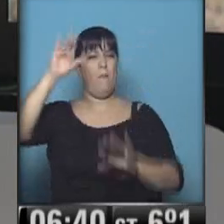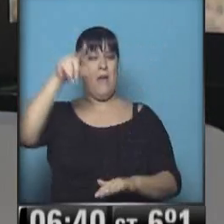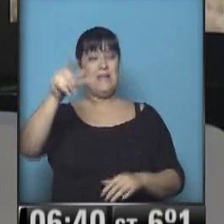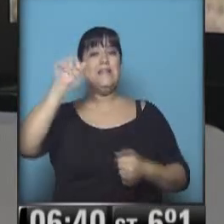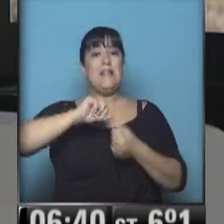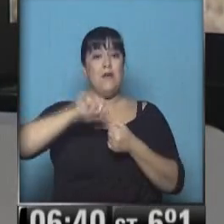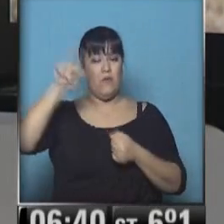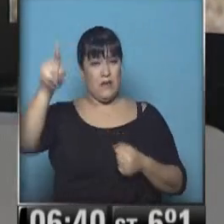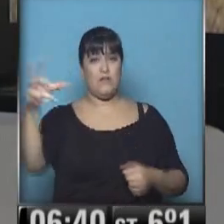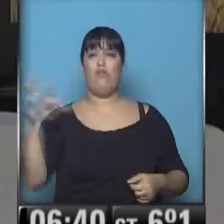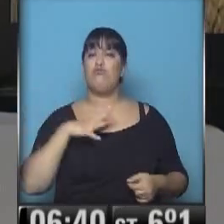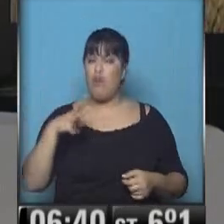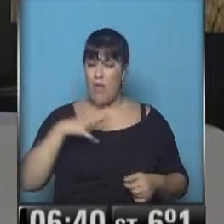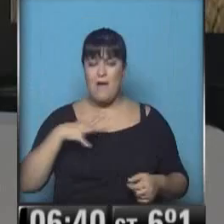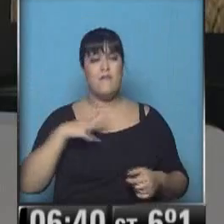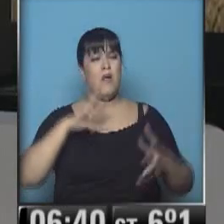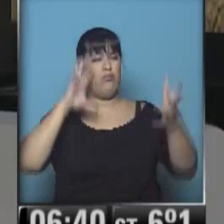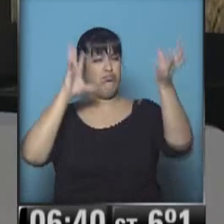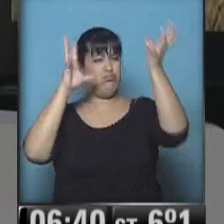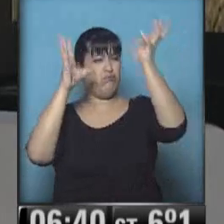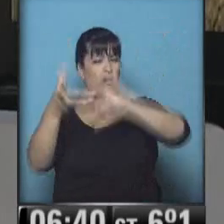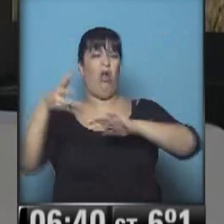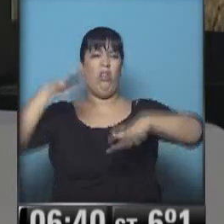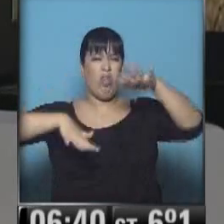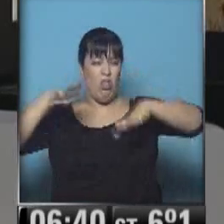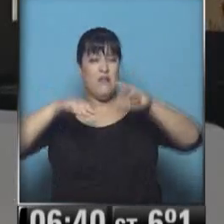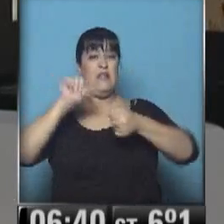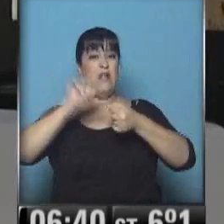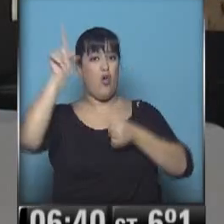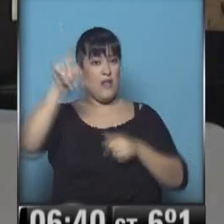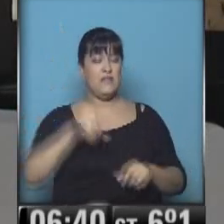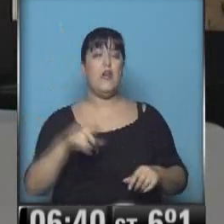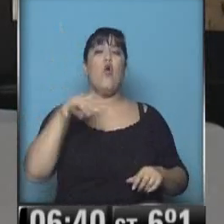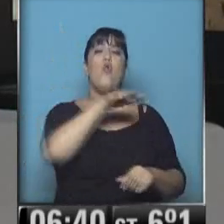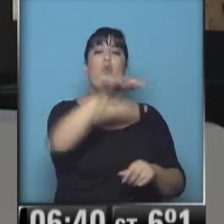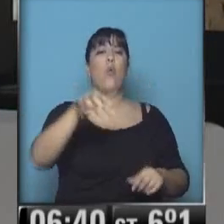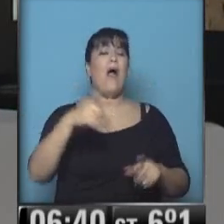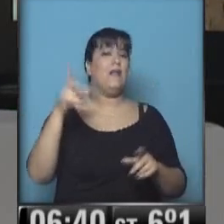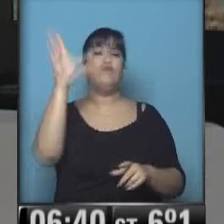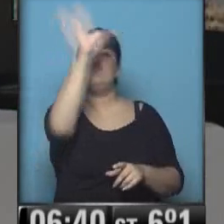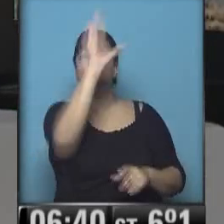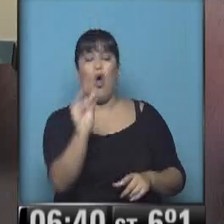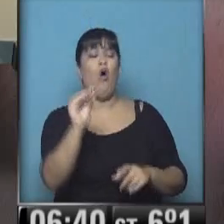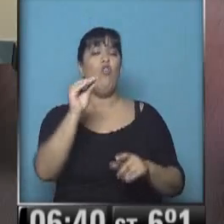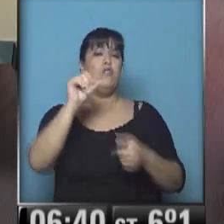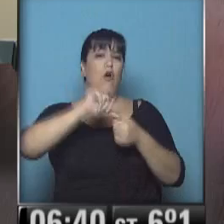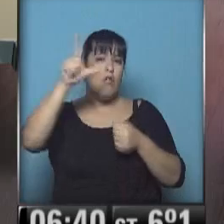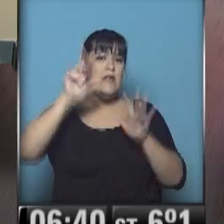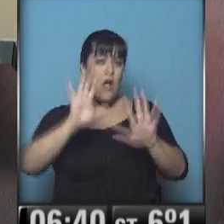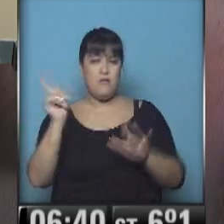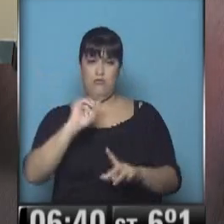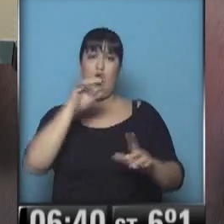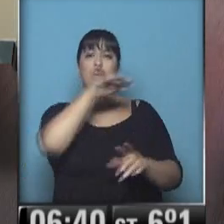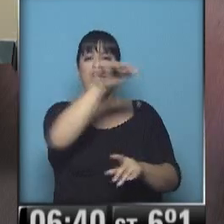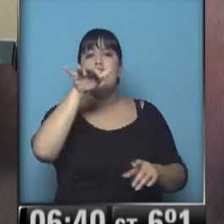del Estero todavía cubierto, nublado, está inestable todavía en zonas, ¿eh? No está parejo Santiago del Estero. ¿Y por